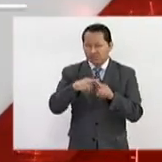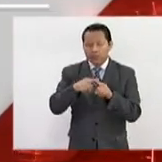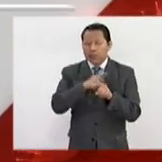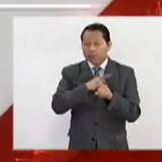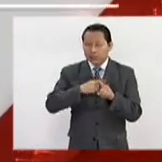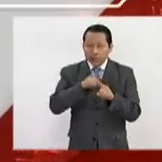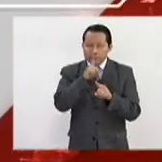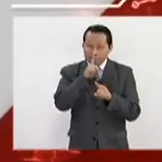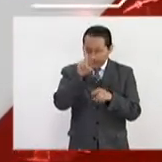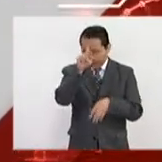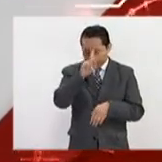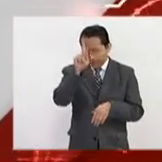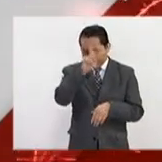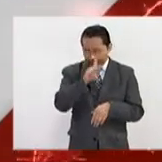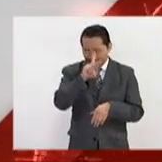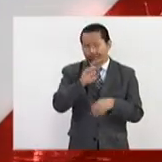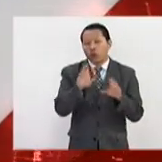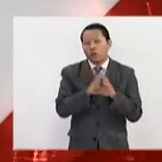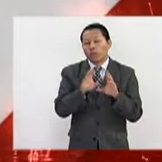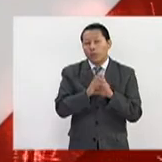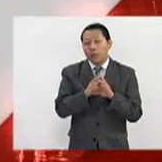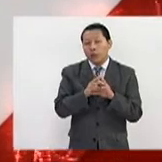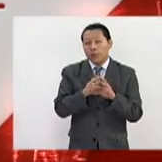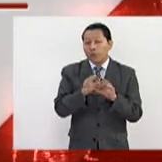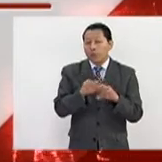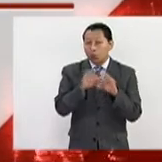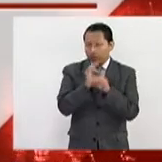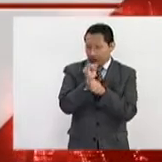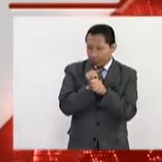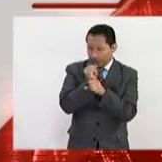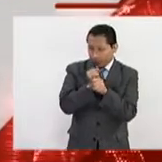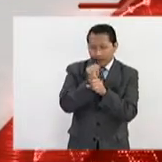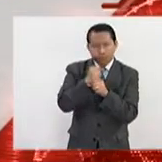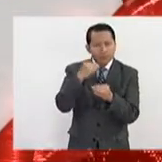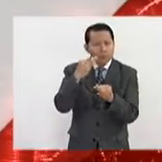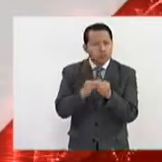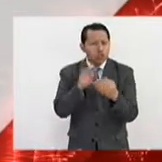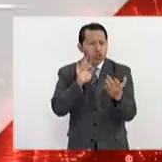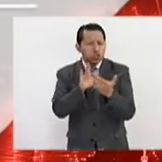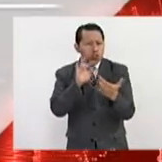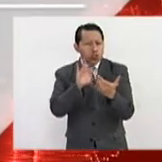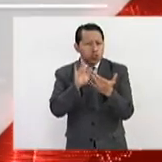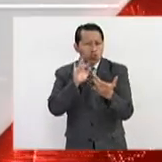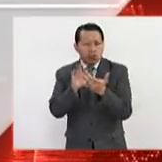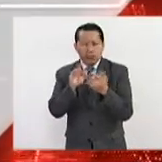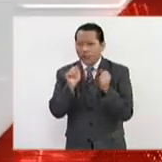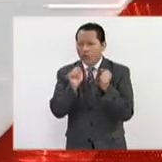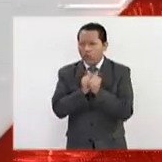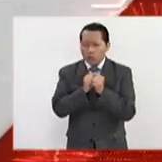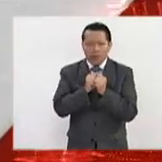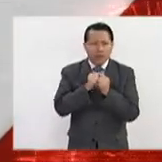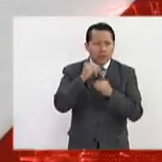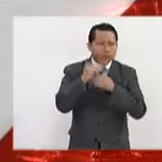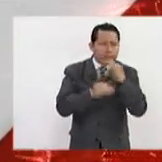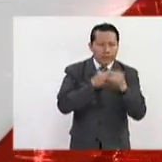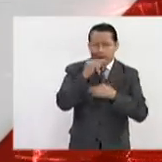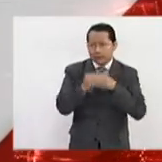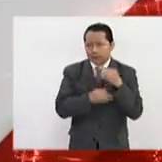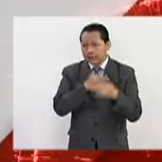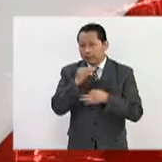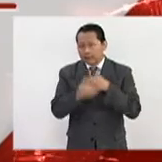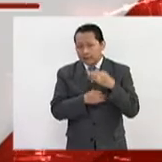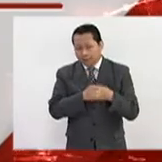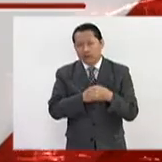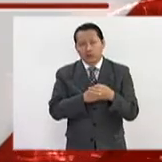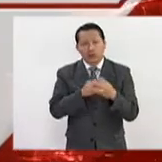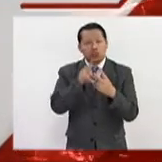discreción. Mantener con la debida discreción una averiguación previa y tener contactos permanentes o constantes con medios de comunicación, pues son dos